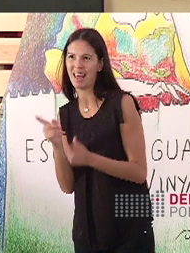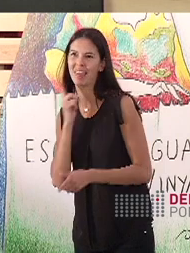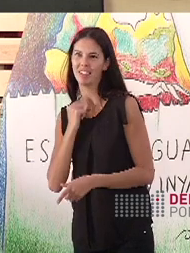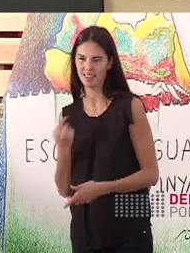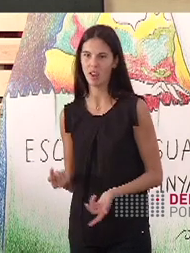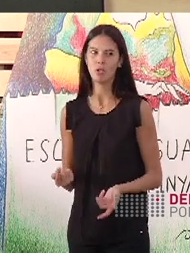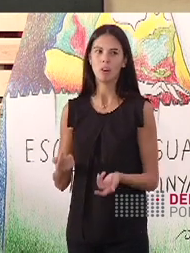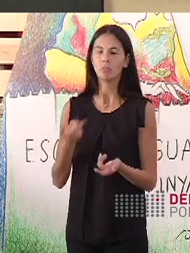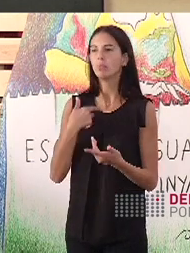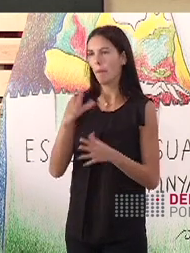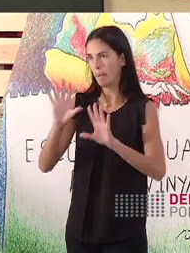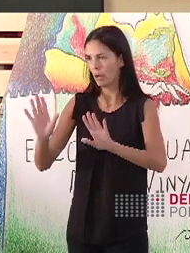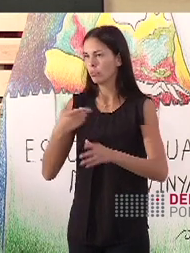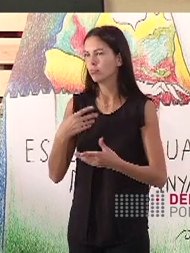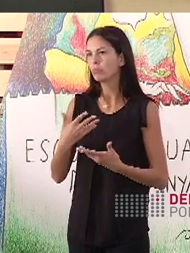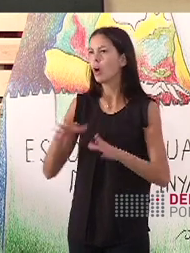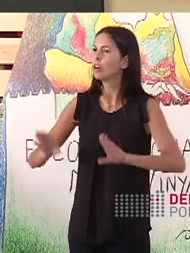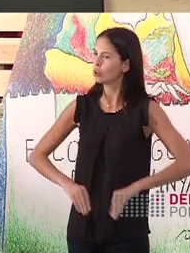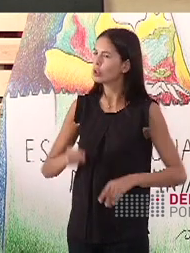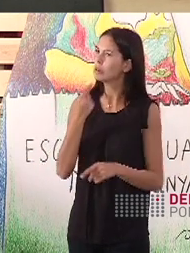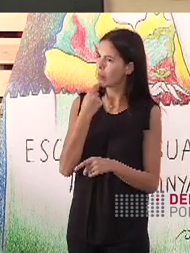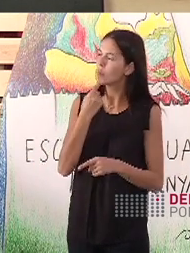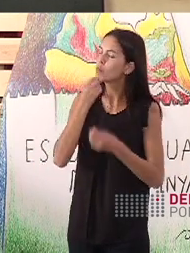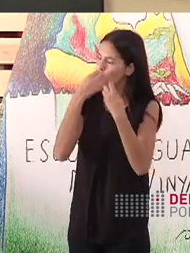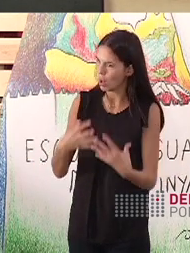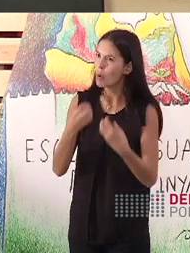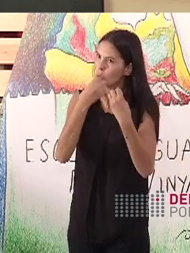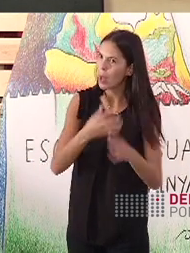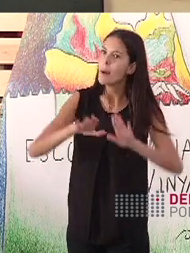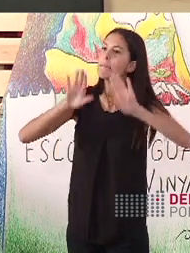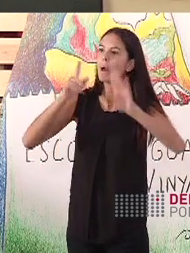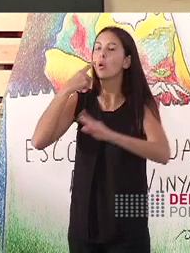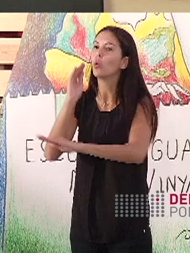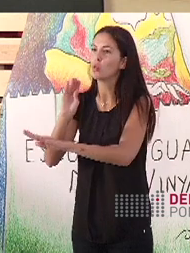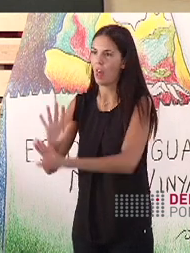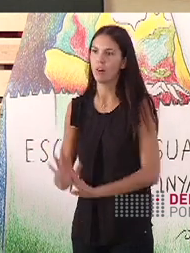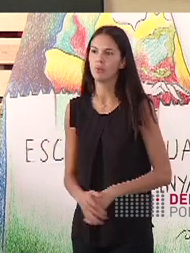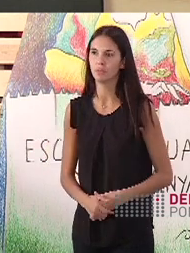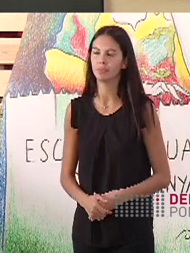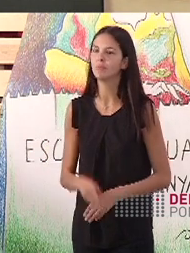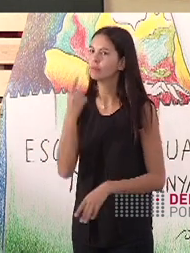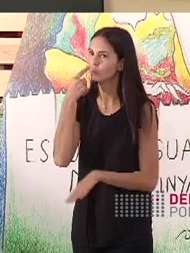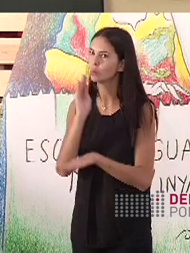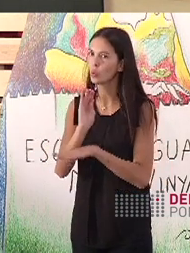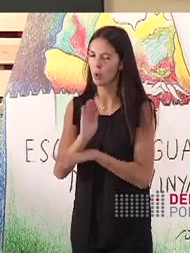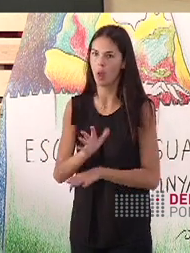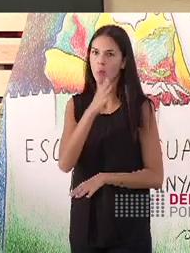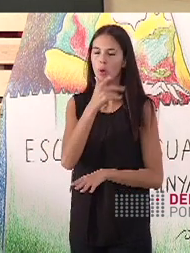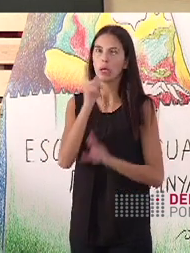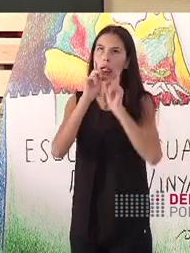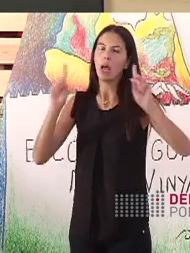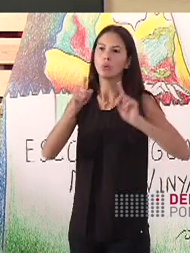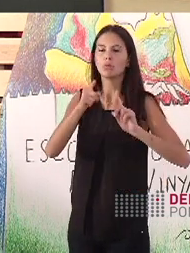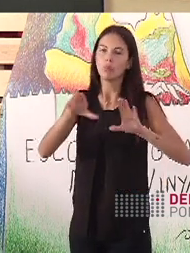que el consentimiento está muy bien. Sí, por eso siempre les decimos, muy bien, lo del consentimiento está muy bien, pero che, cuidado. Cuidado, porque si tú